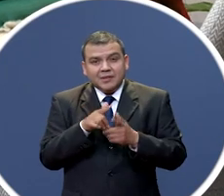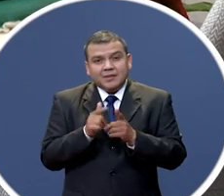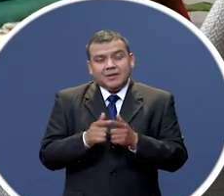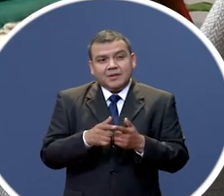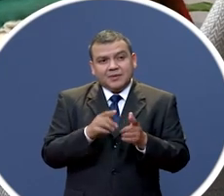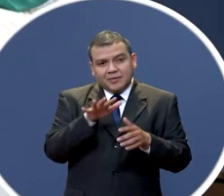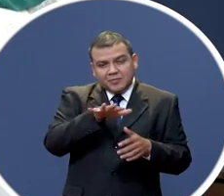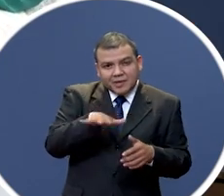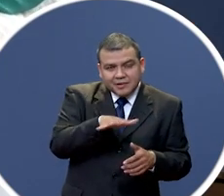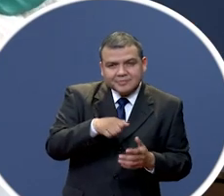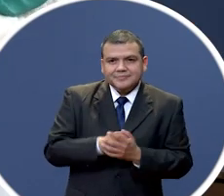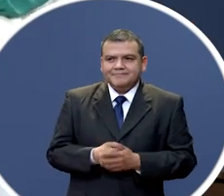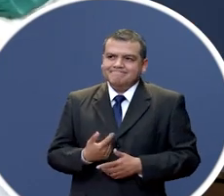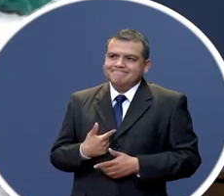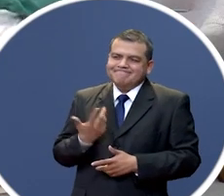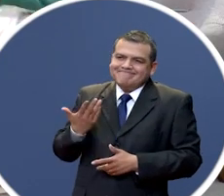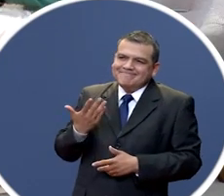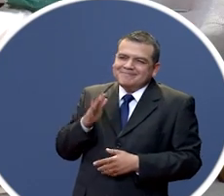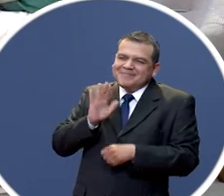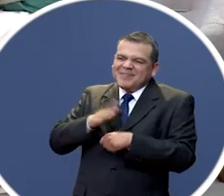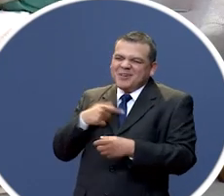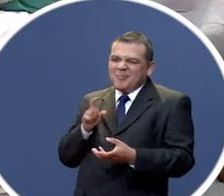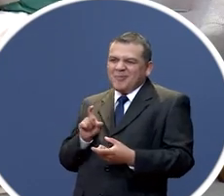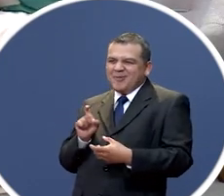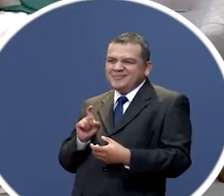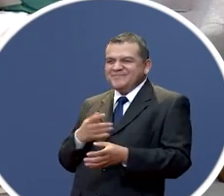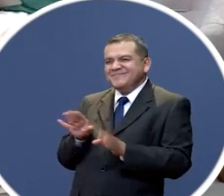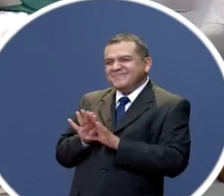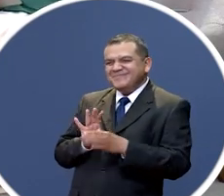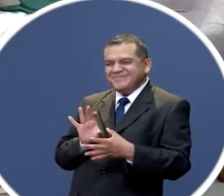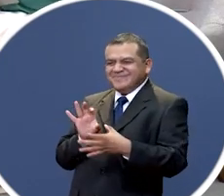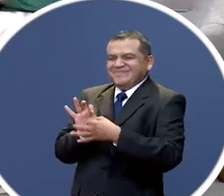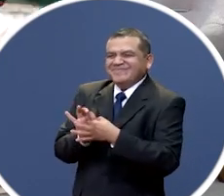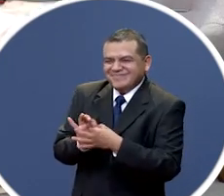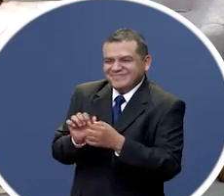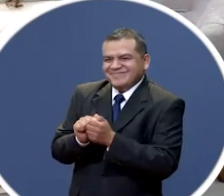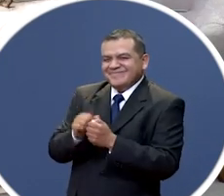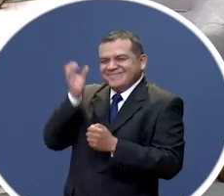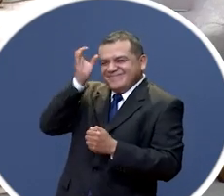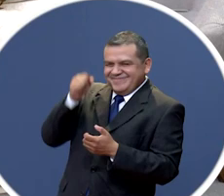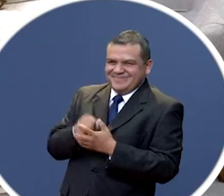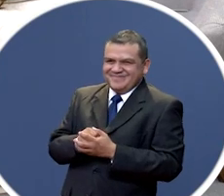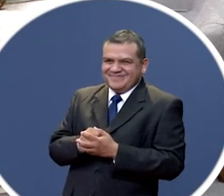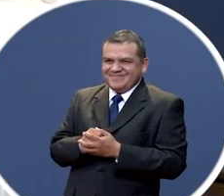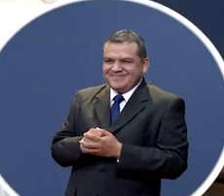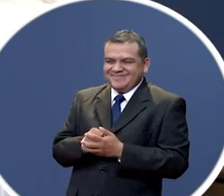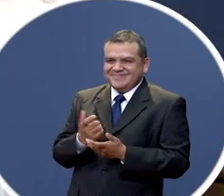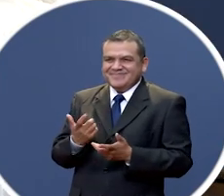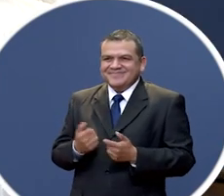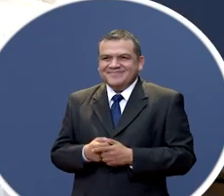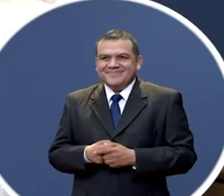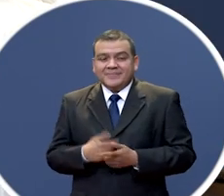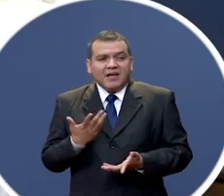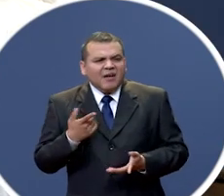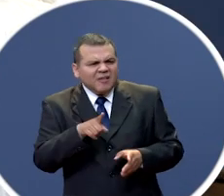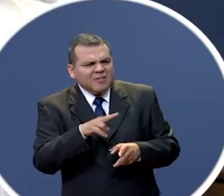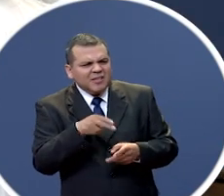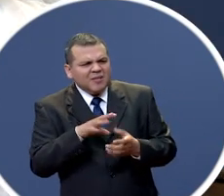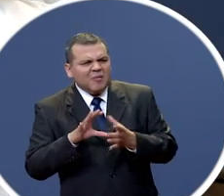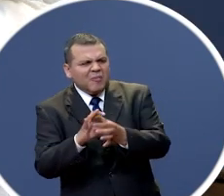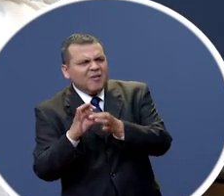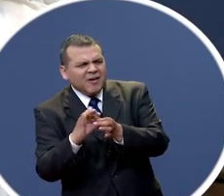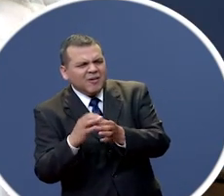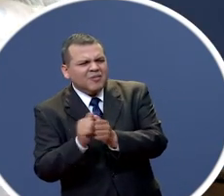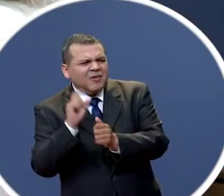comunidad o no. Somos, digamos, que agregados culturales. Ok, ok. ¿Cómo llegaron ustedes a ser